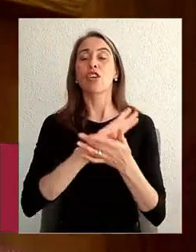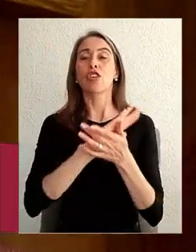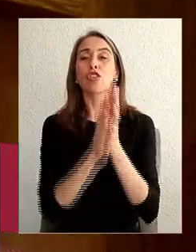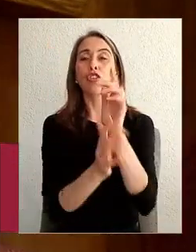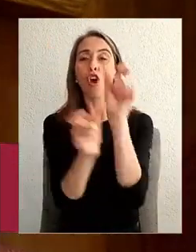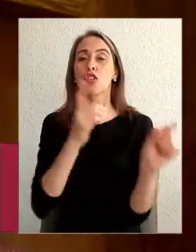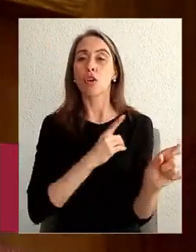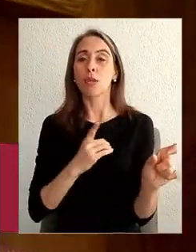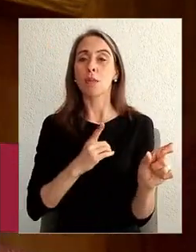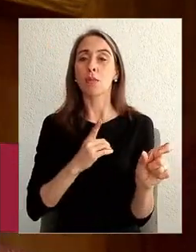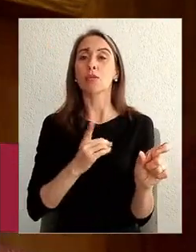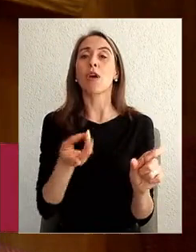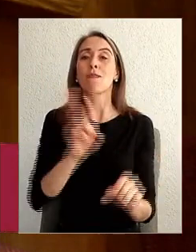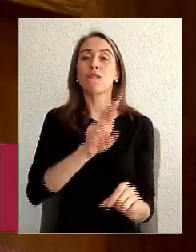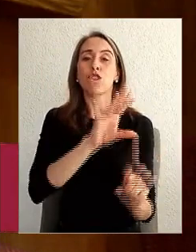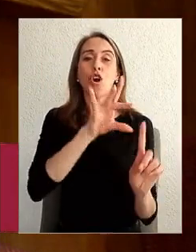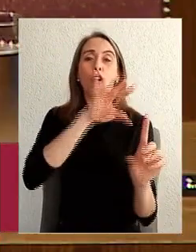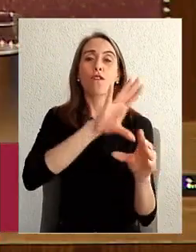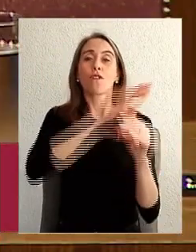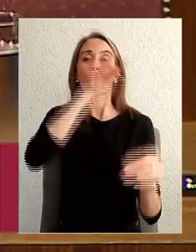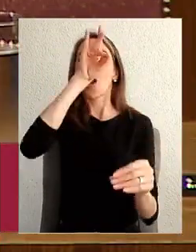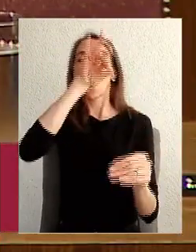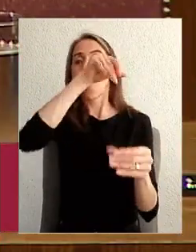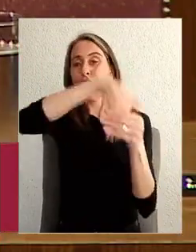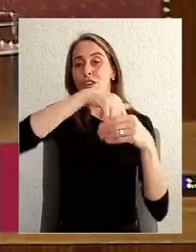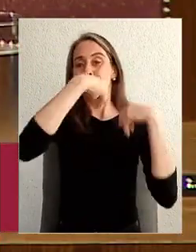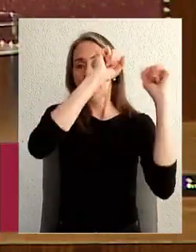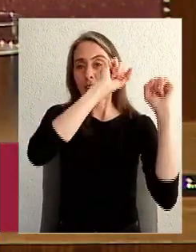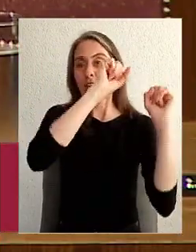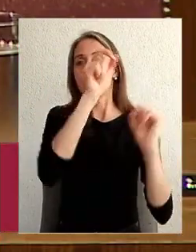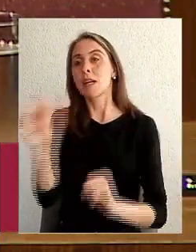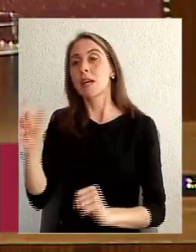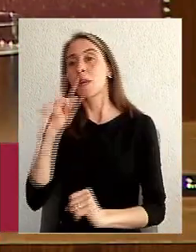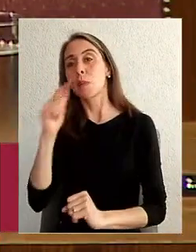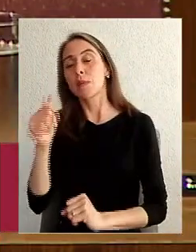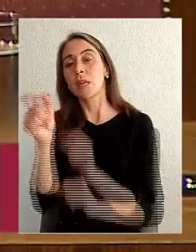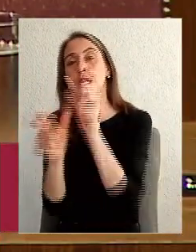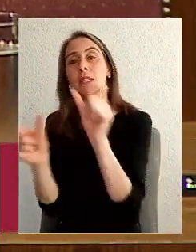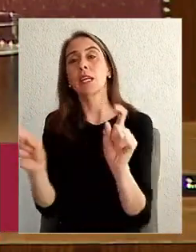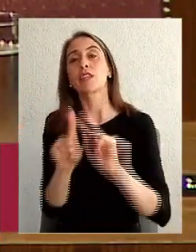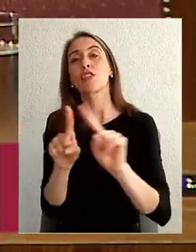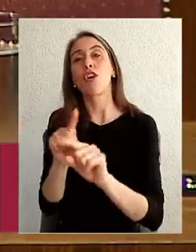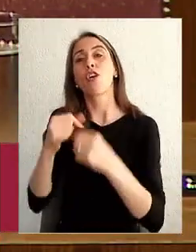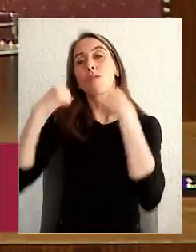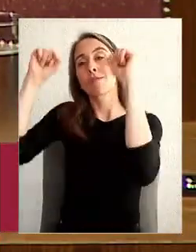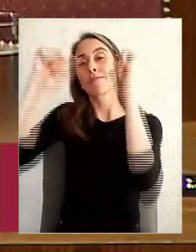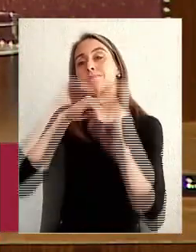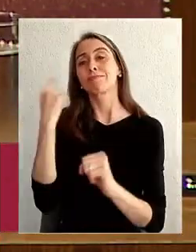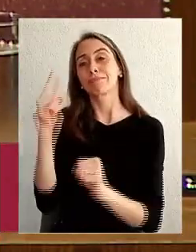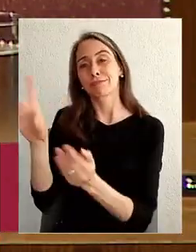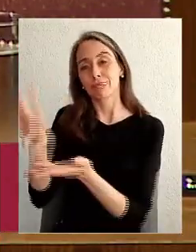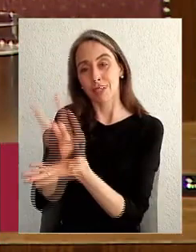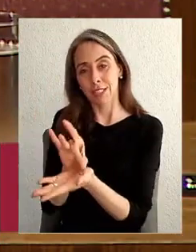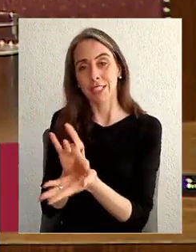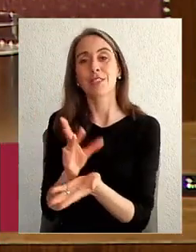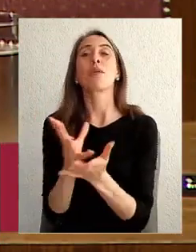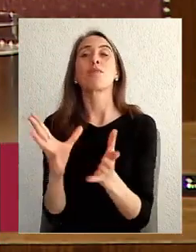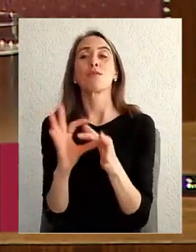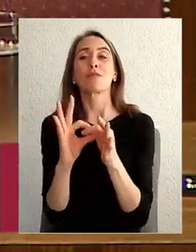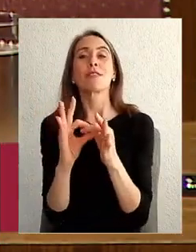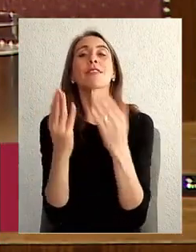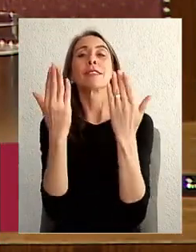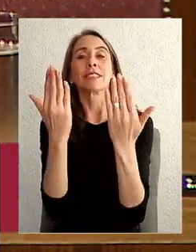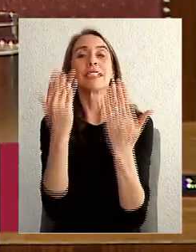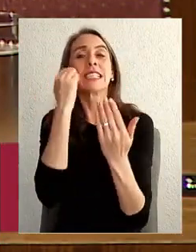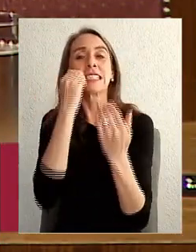desearle el mayor de los éxitos a quienes no han podido ser por distintos motivos. Así que un fuerte y afectuoso saludo desde el Ministerio de